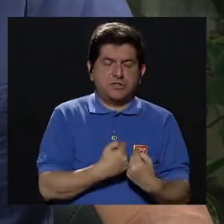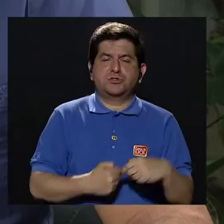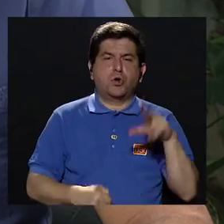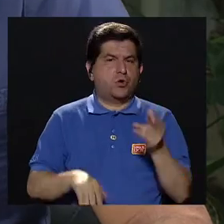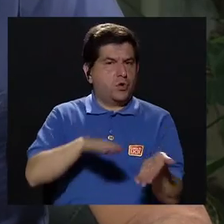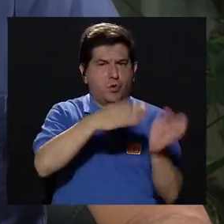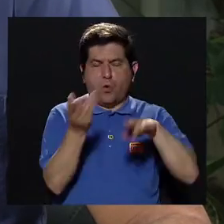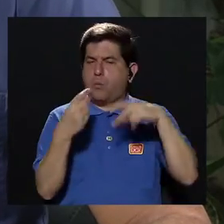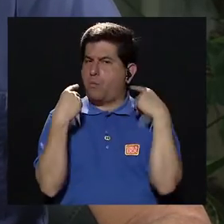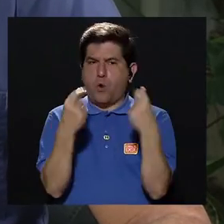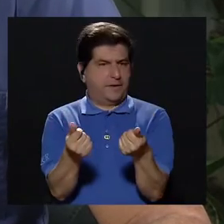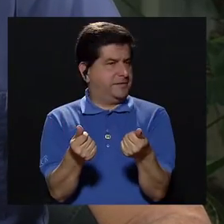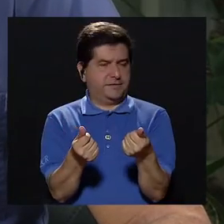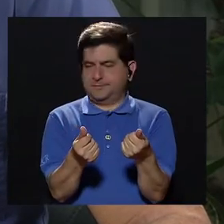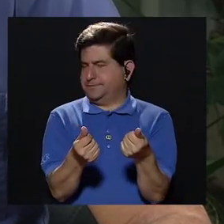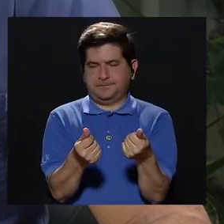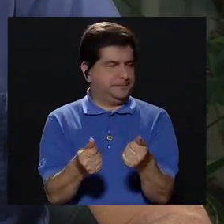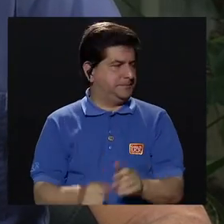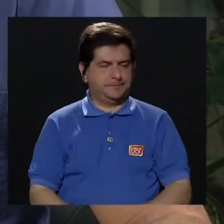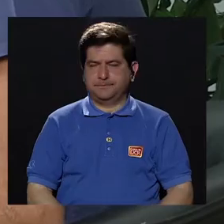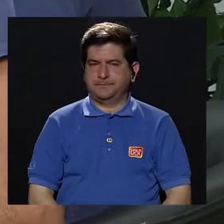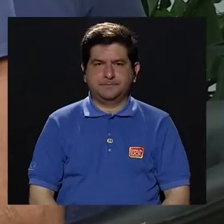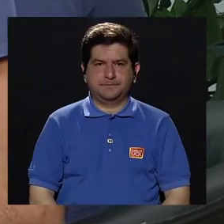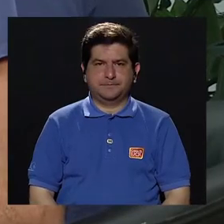no recaen en una muerte súbita, por ejemplo.